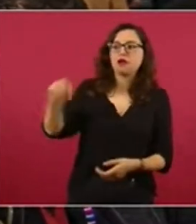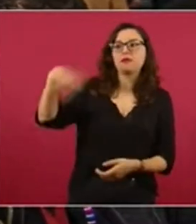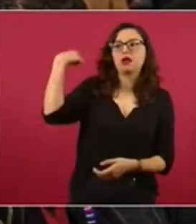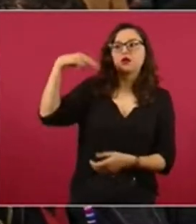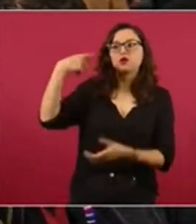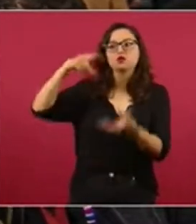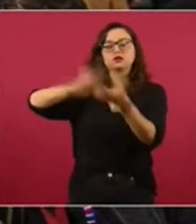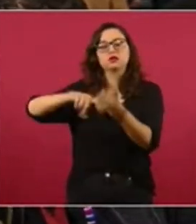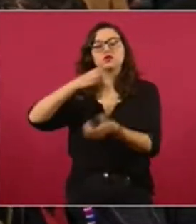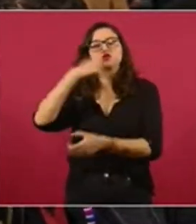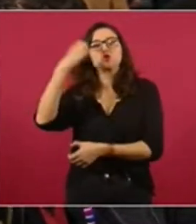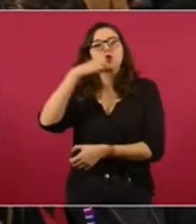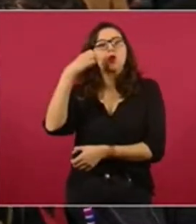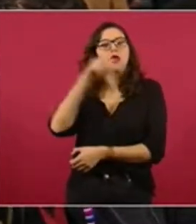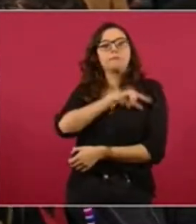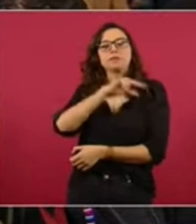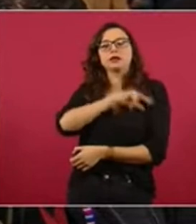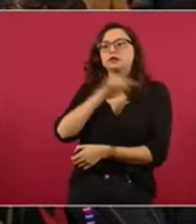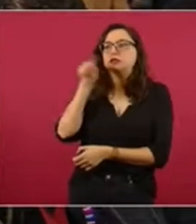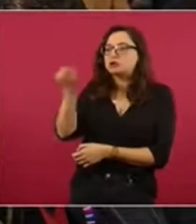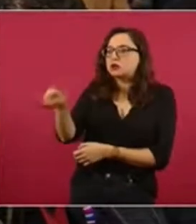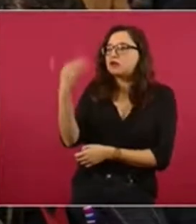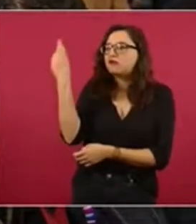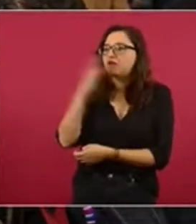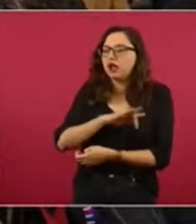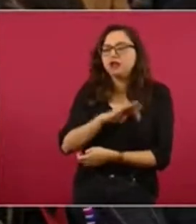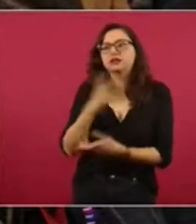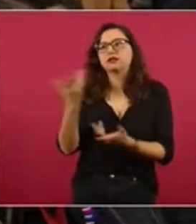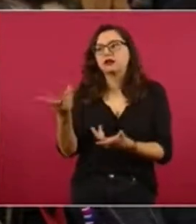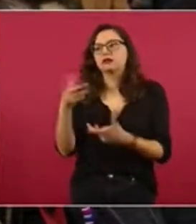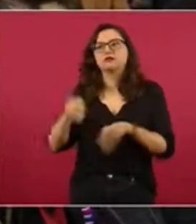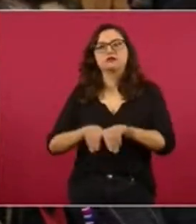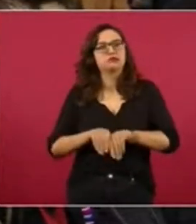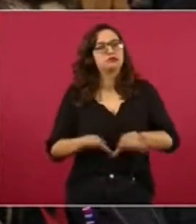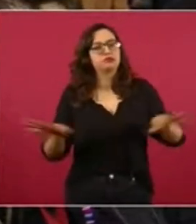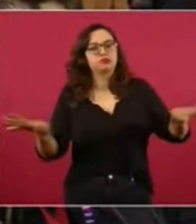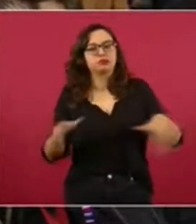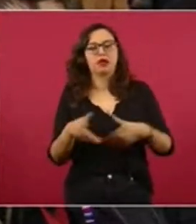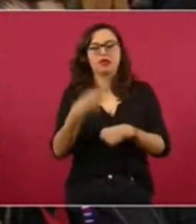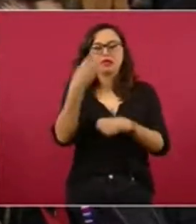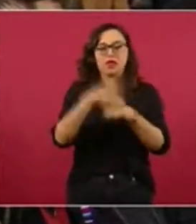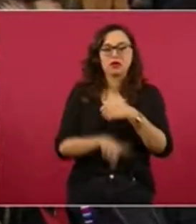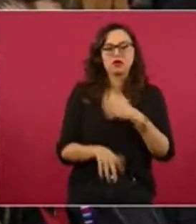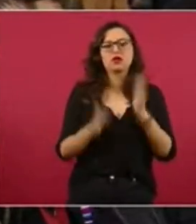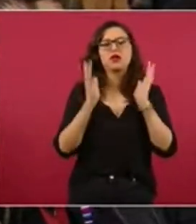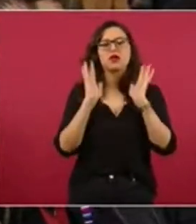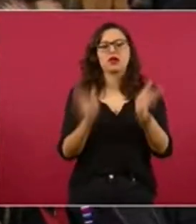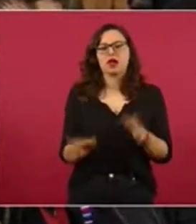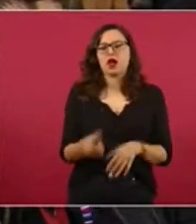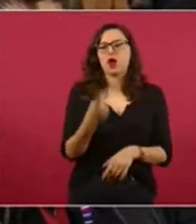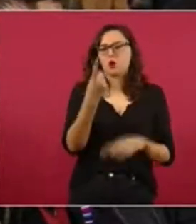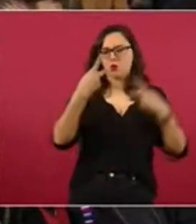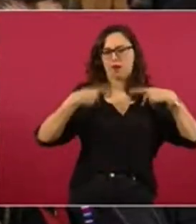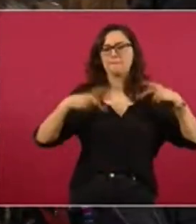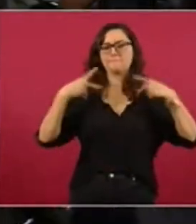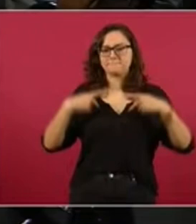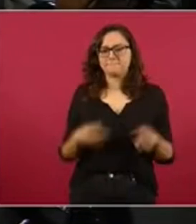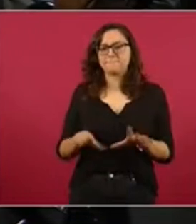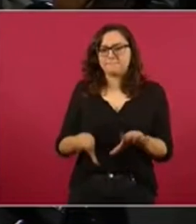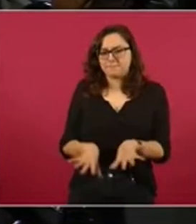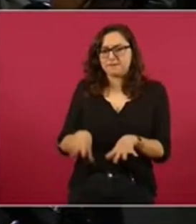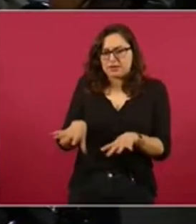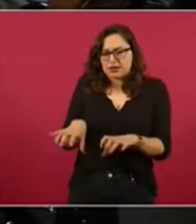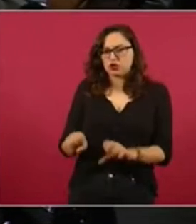lugares de este tipo de prácticas. Ya detuvieron a una persona. Un tema por lo